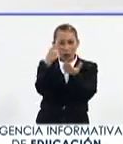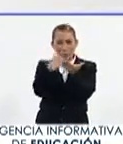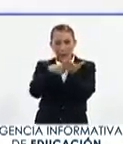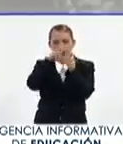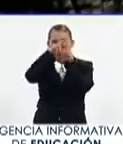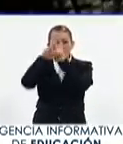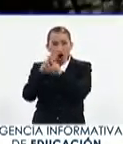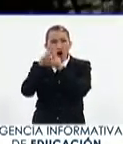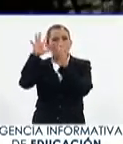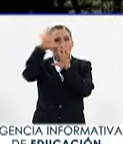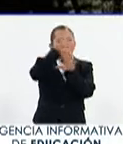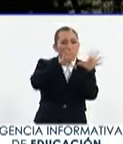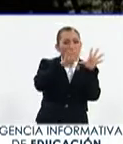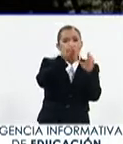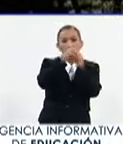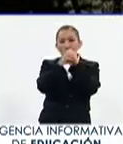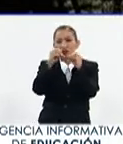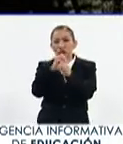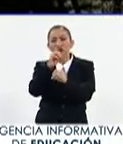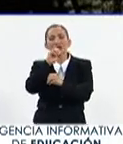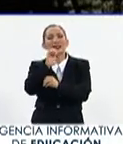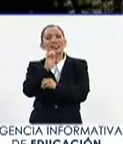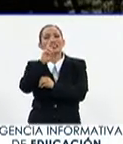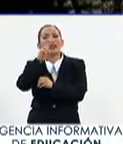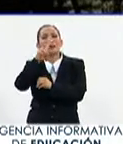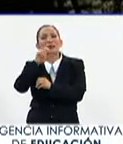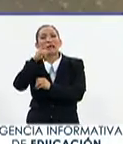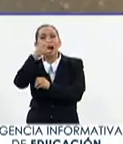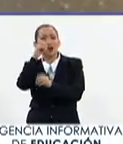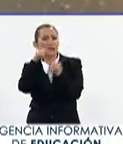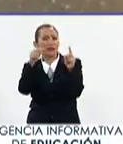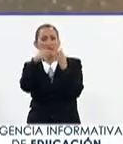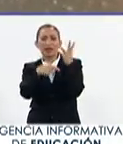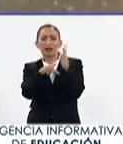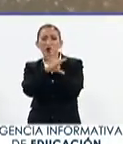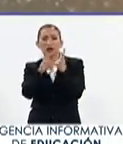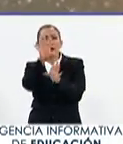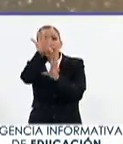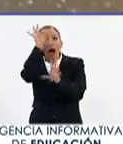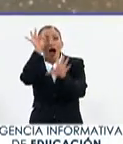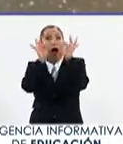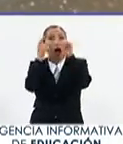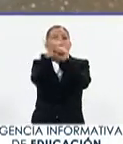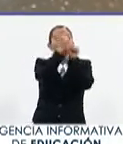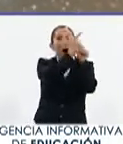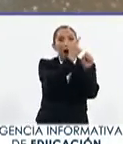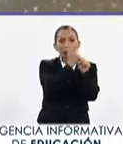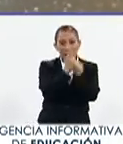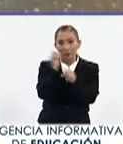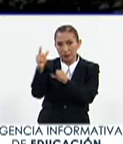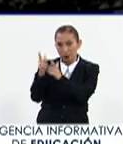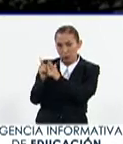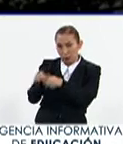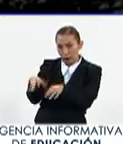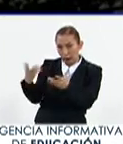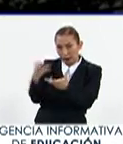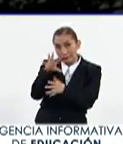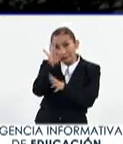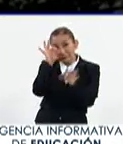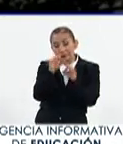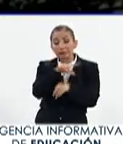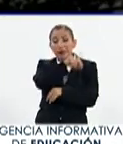objetos Cervigaro y muchos otros descubrimientos que se llevan a cabo por ese grupo.